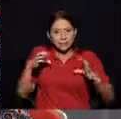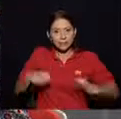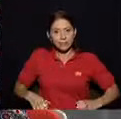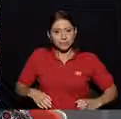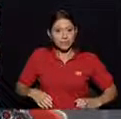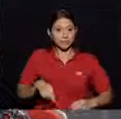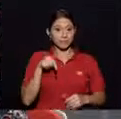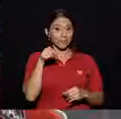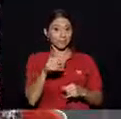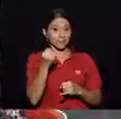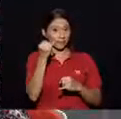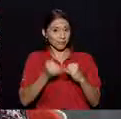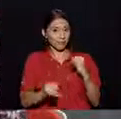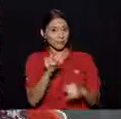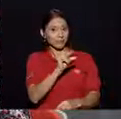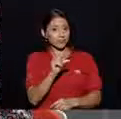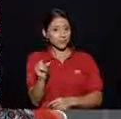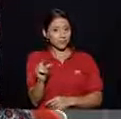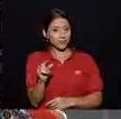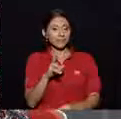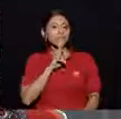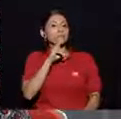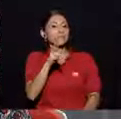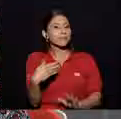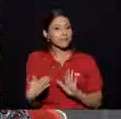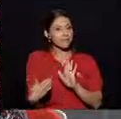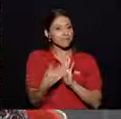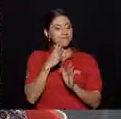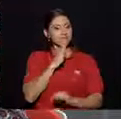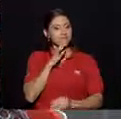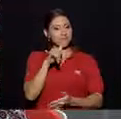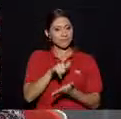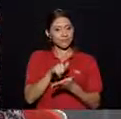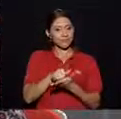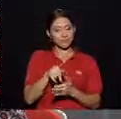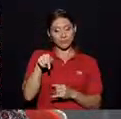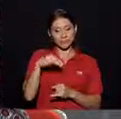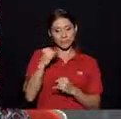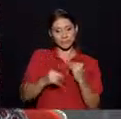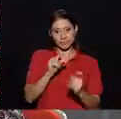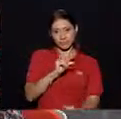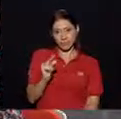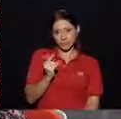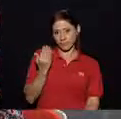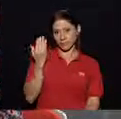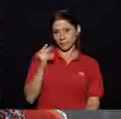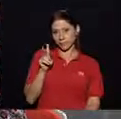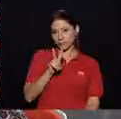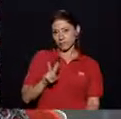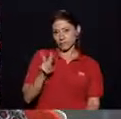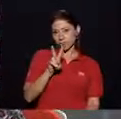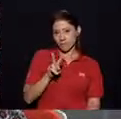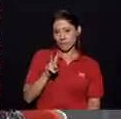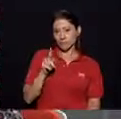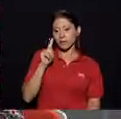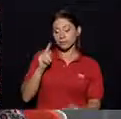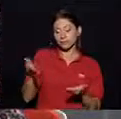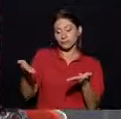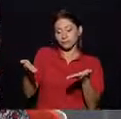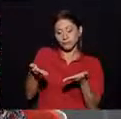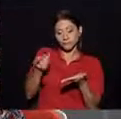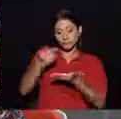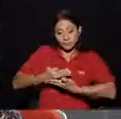y realmente me afecta hablar de esto, este fin de semana recibimos el viernes una bebé de 4